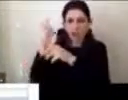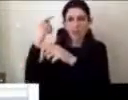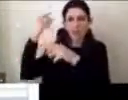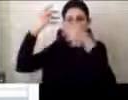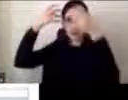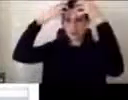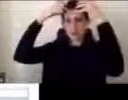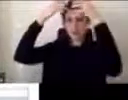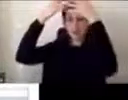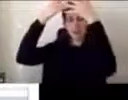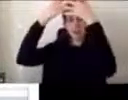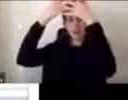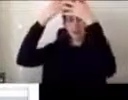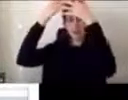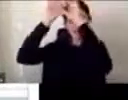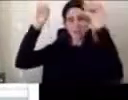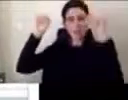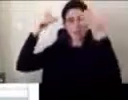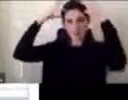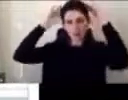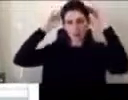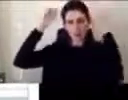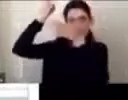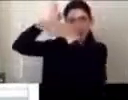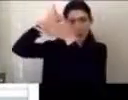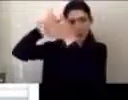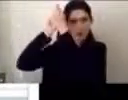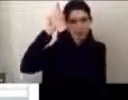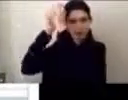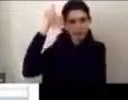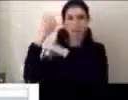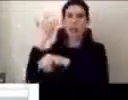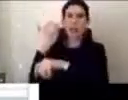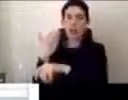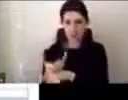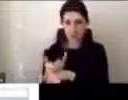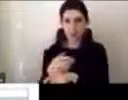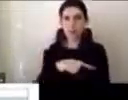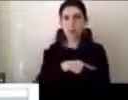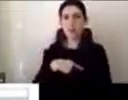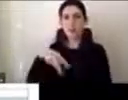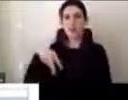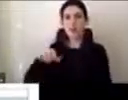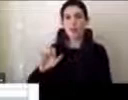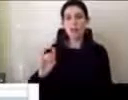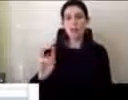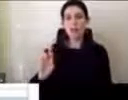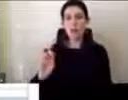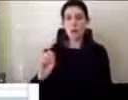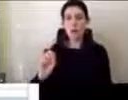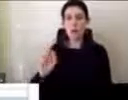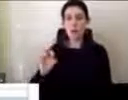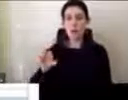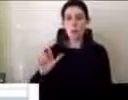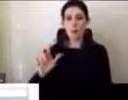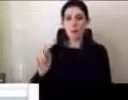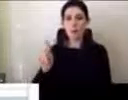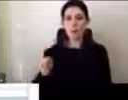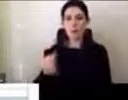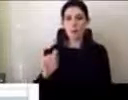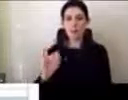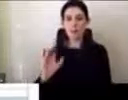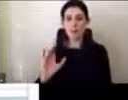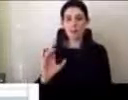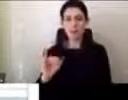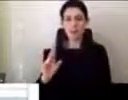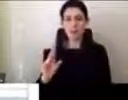llamamos neuroplasticidad. La neuroplasticidad, entonces, va a ser estos cambios